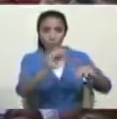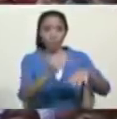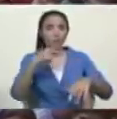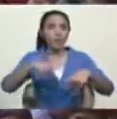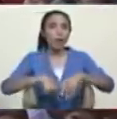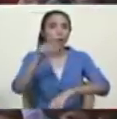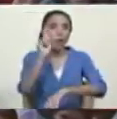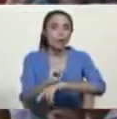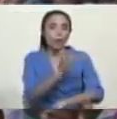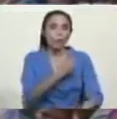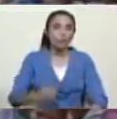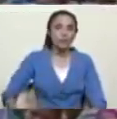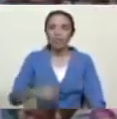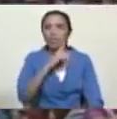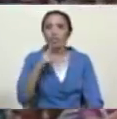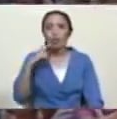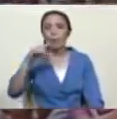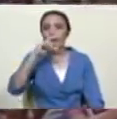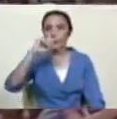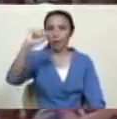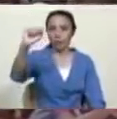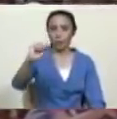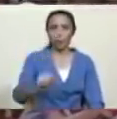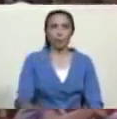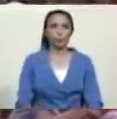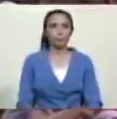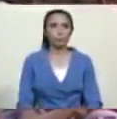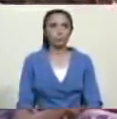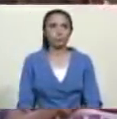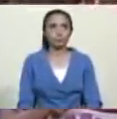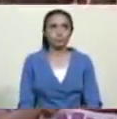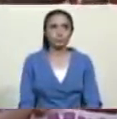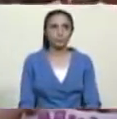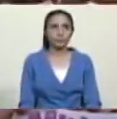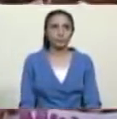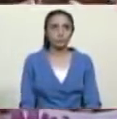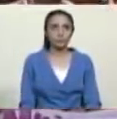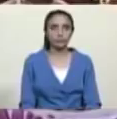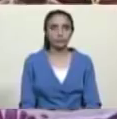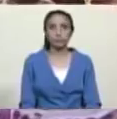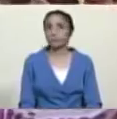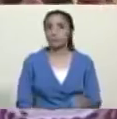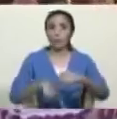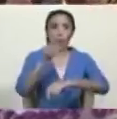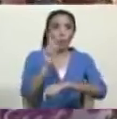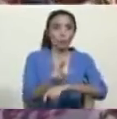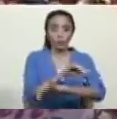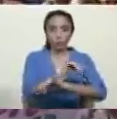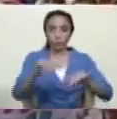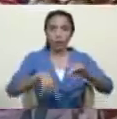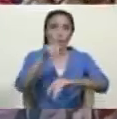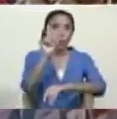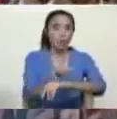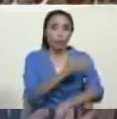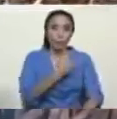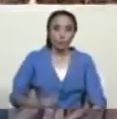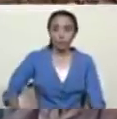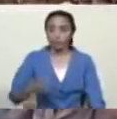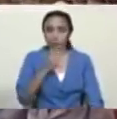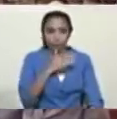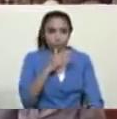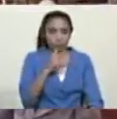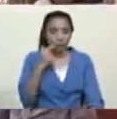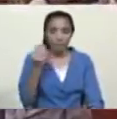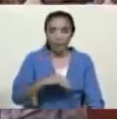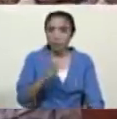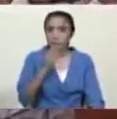único presidente se llama Nicolás Maduro Moros. Es el único. No hay otro.